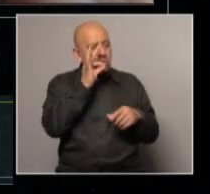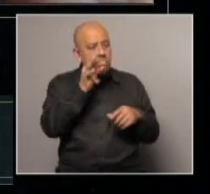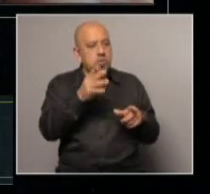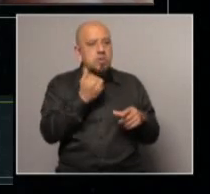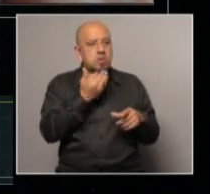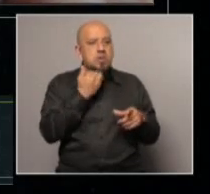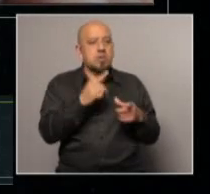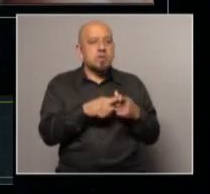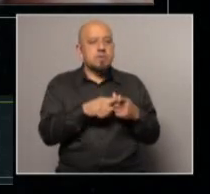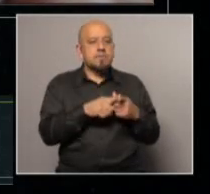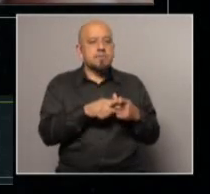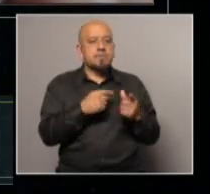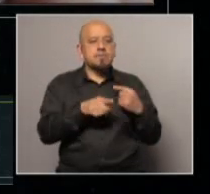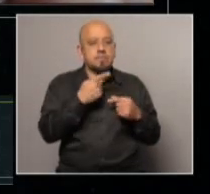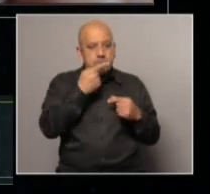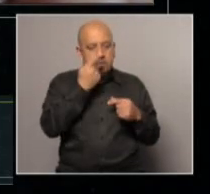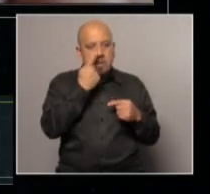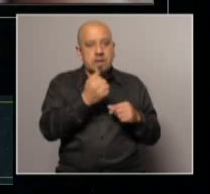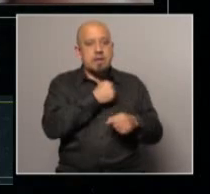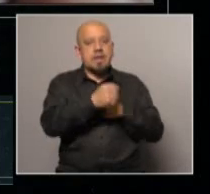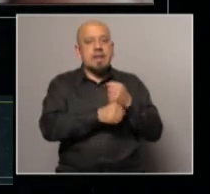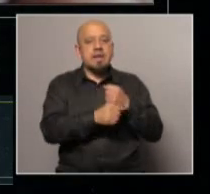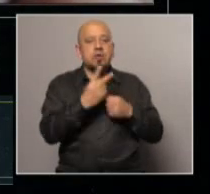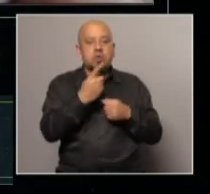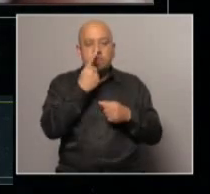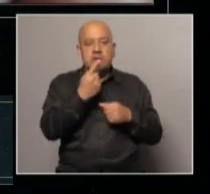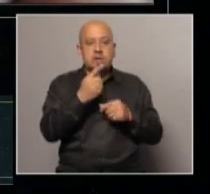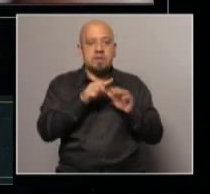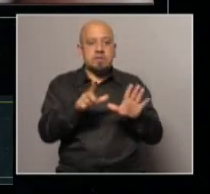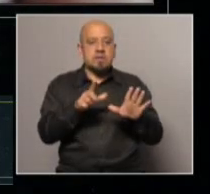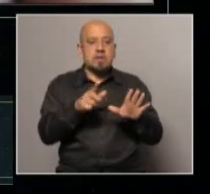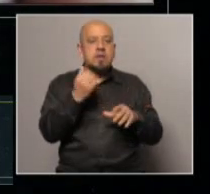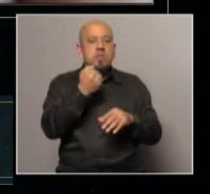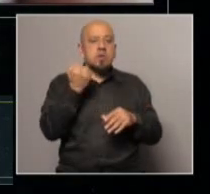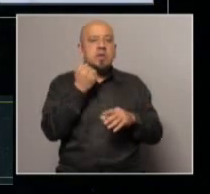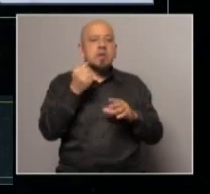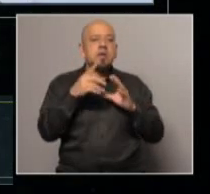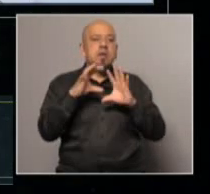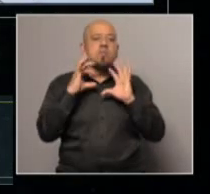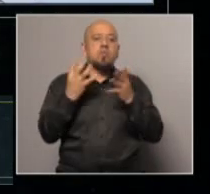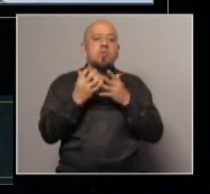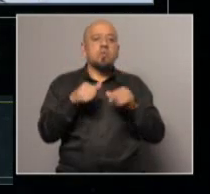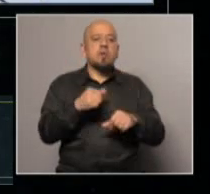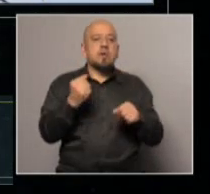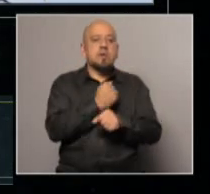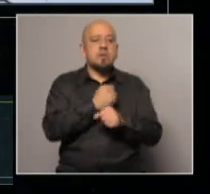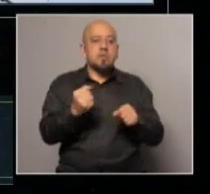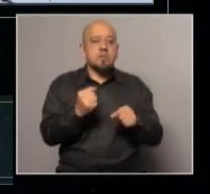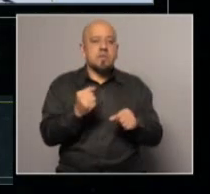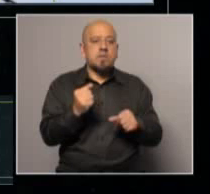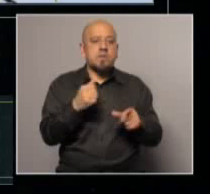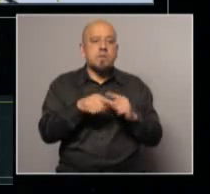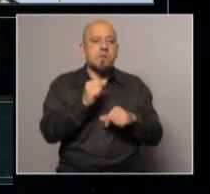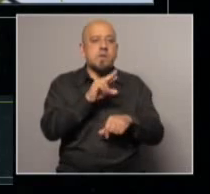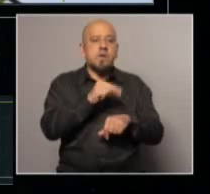pero me pareció interesante como el año 2017, Guillermo, fue bastante importante a nivel mundial como para que se aprobara justamente